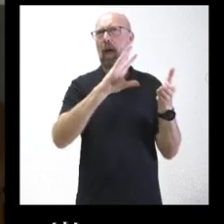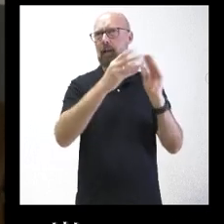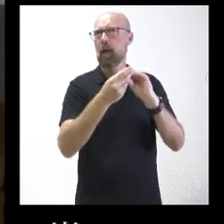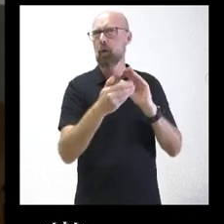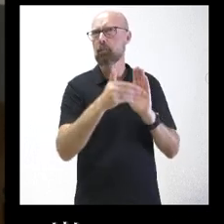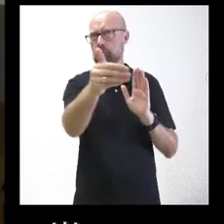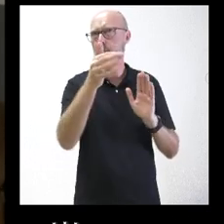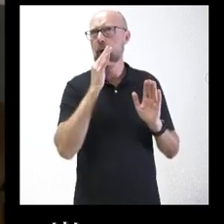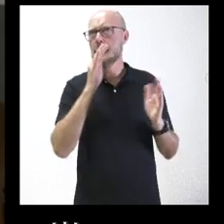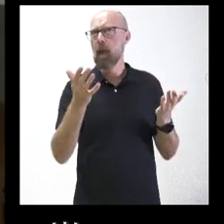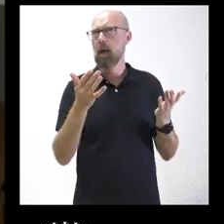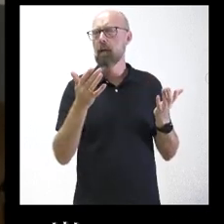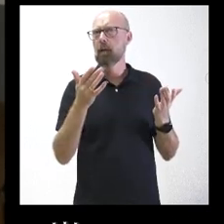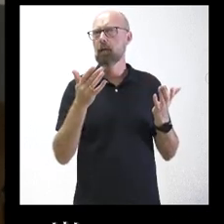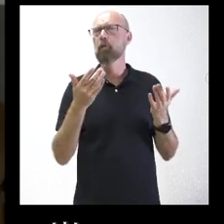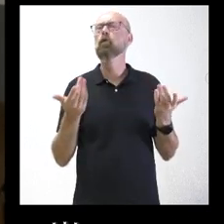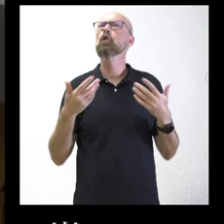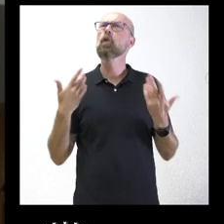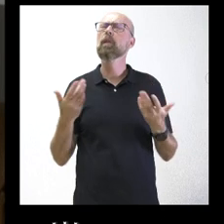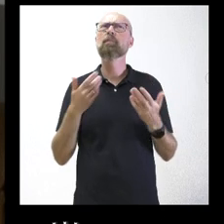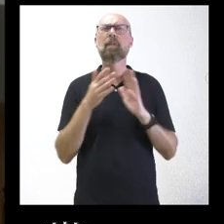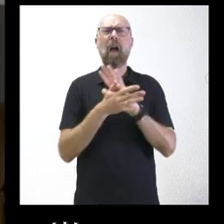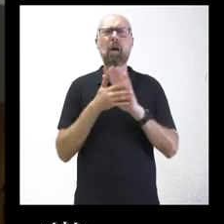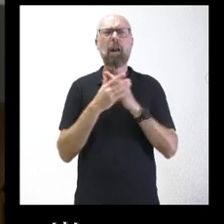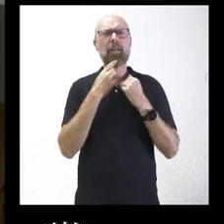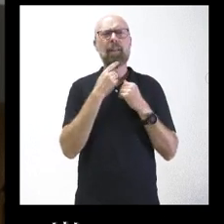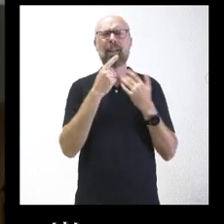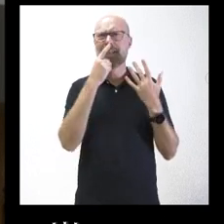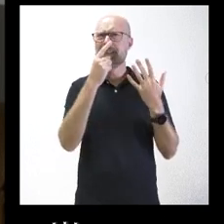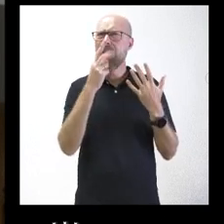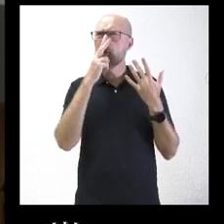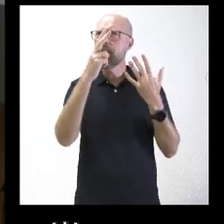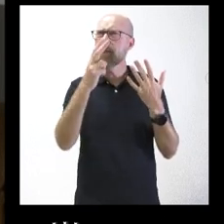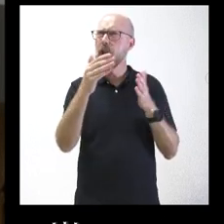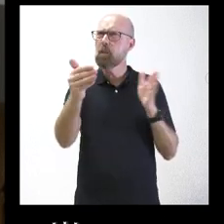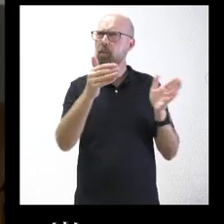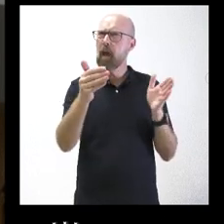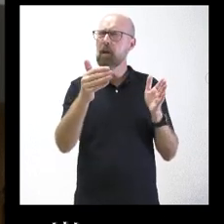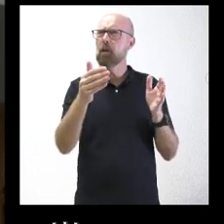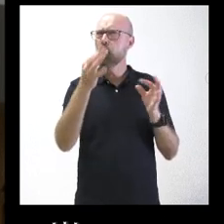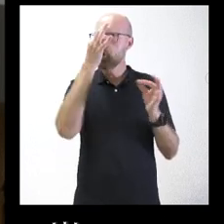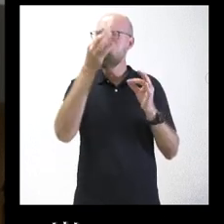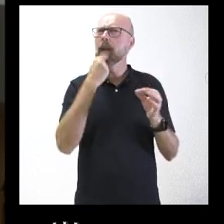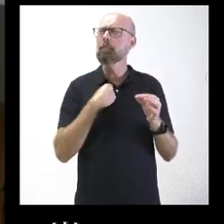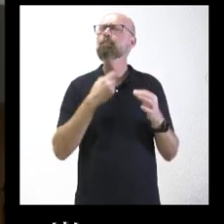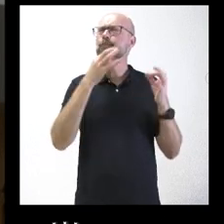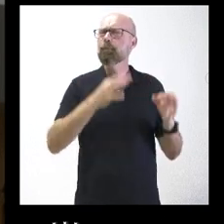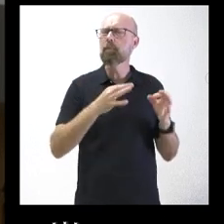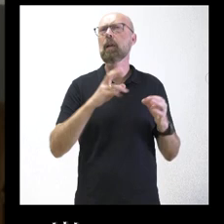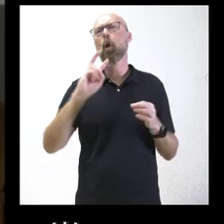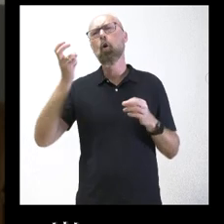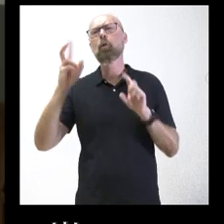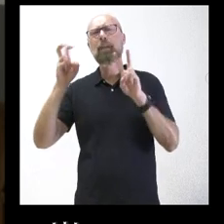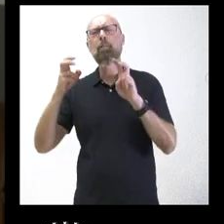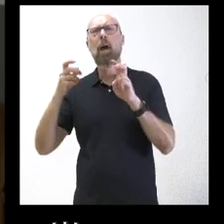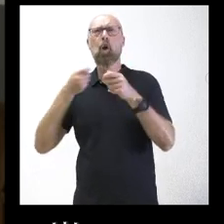demora en la aplicación Entonces ha hablado de seis o siete años no sé si puede concretar más y luego sobre el control continuo de